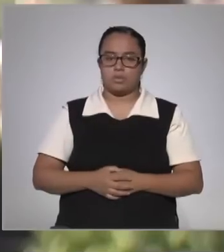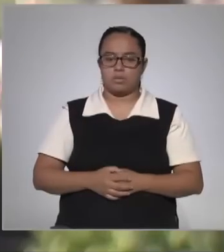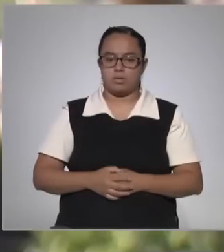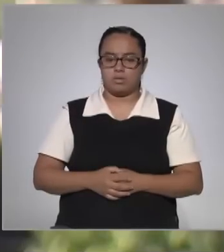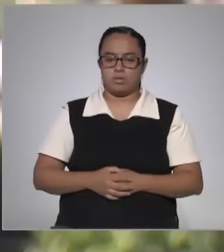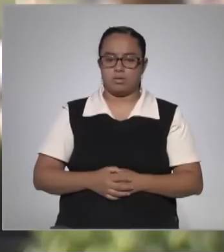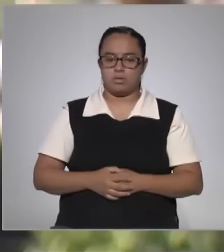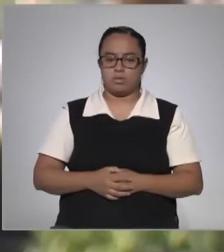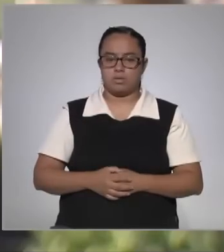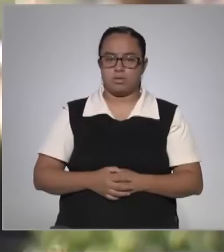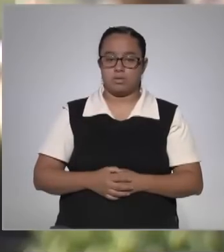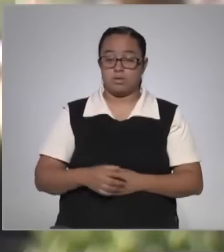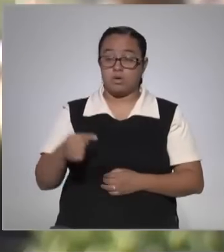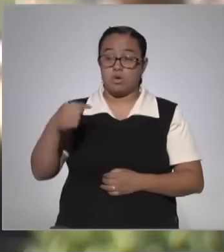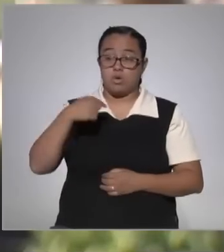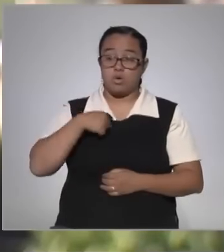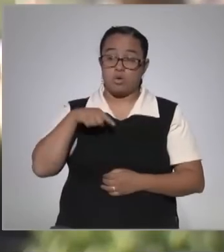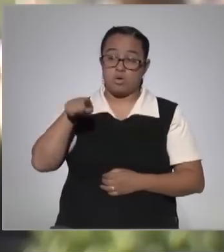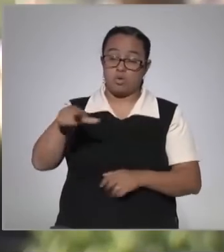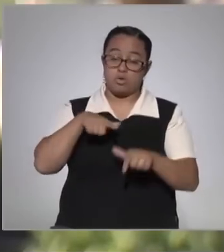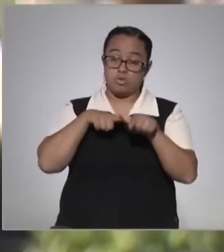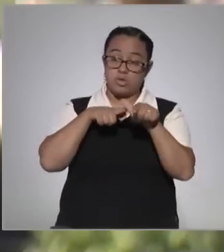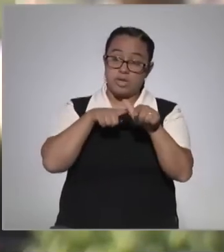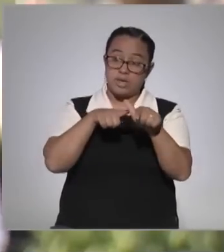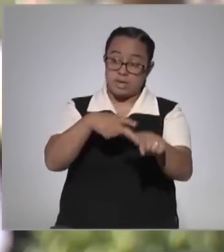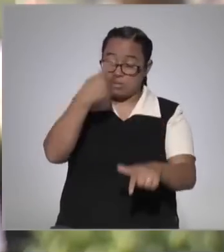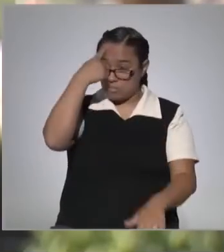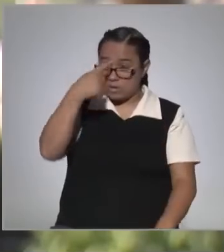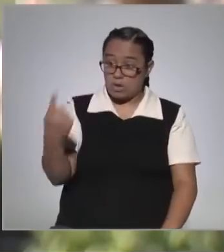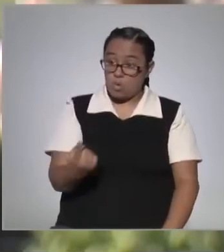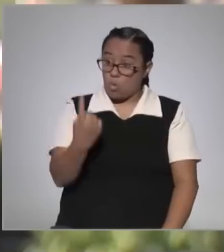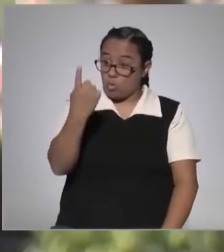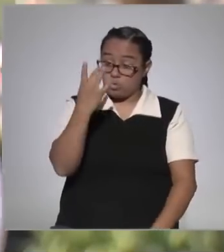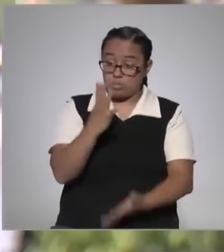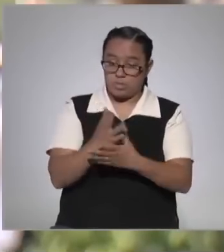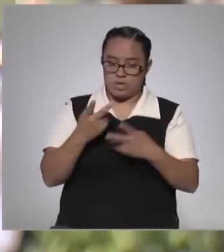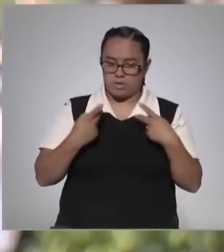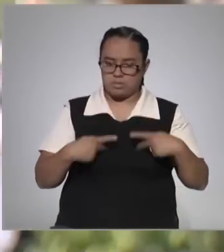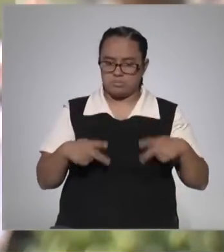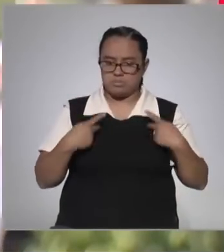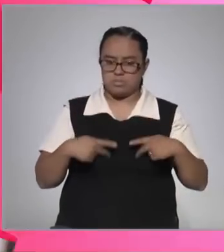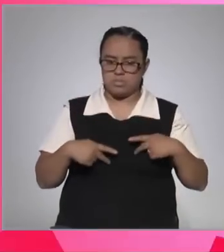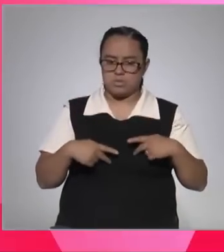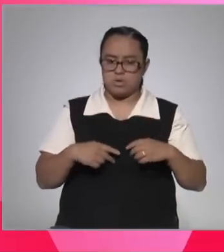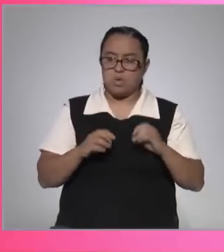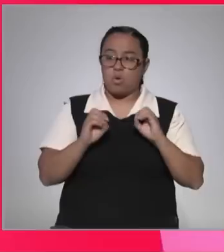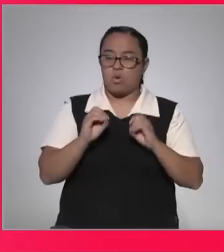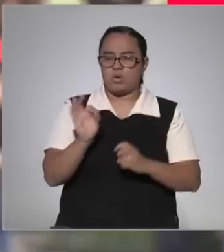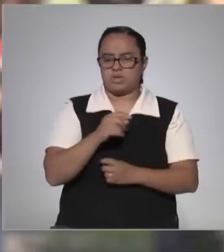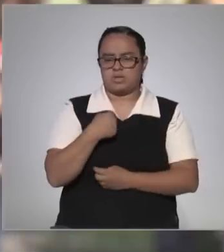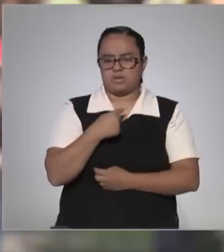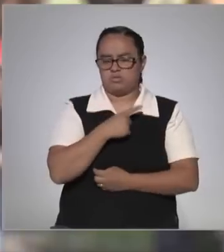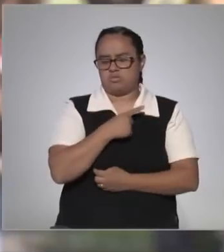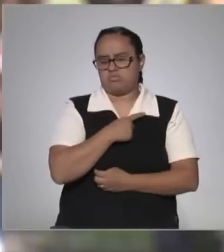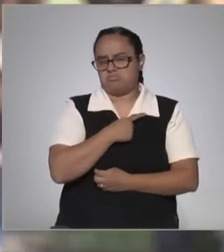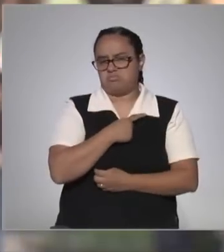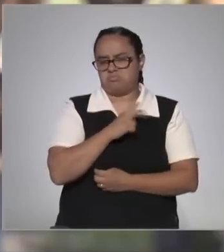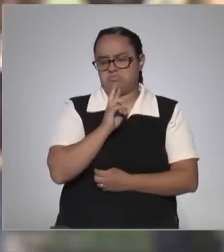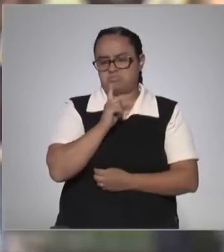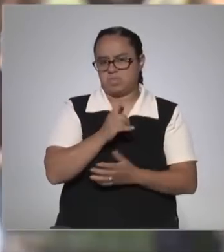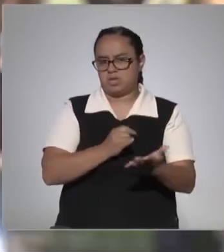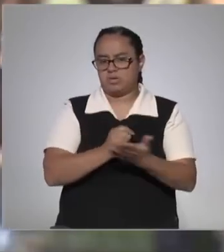casaría a estar con toda la vida con una sola persona, incluso a estar sola. Yo en la